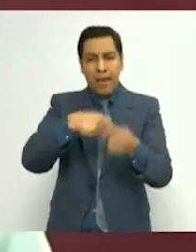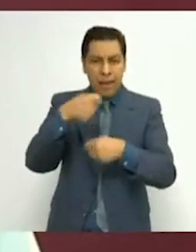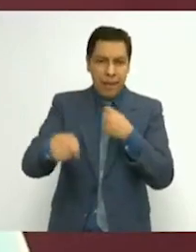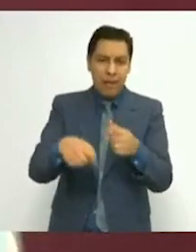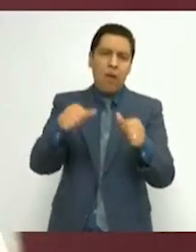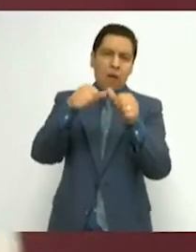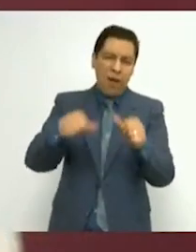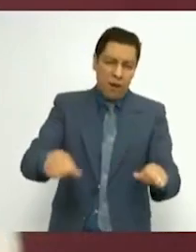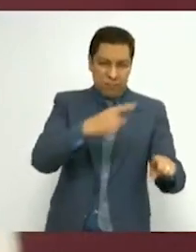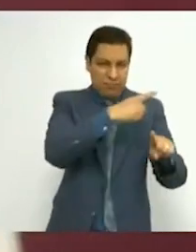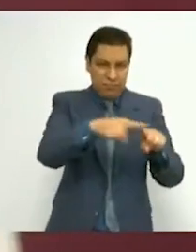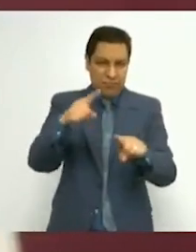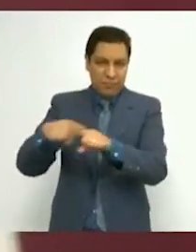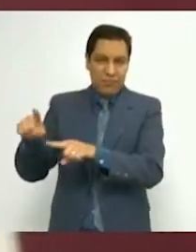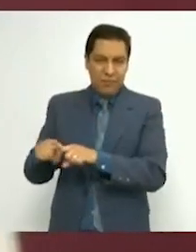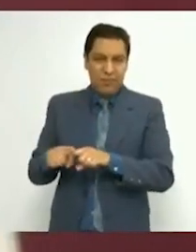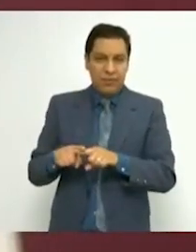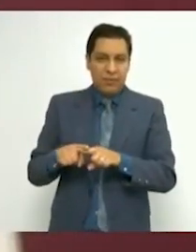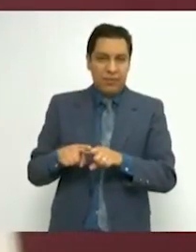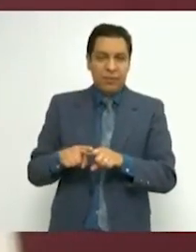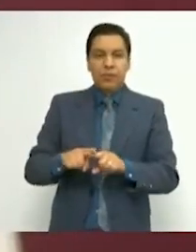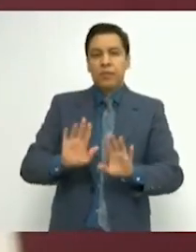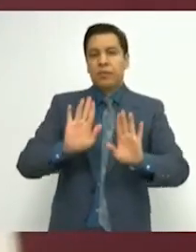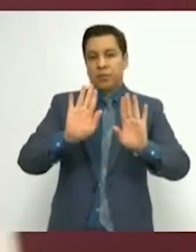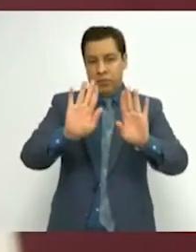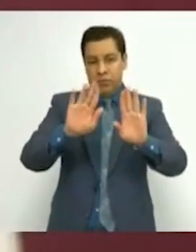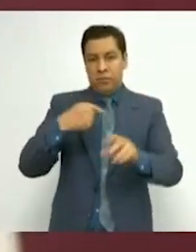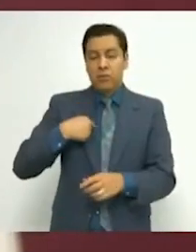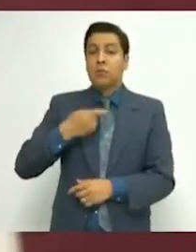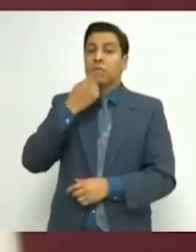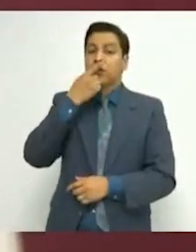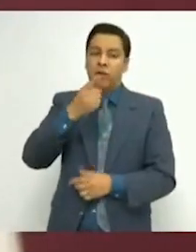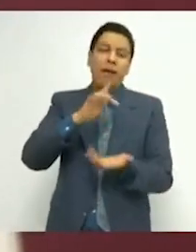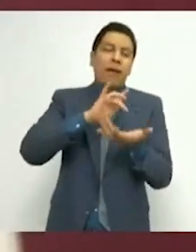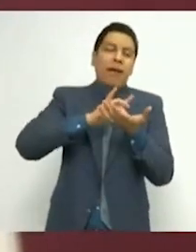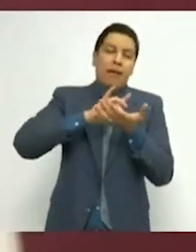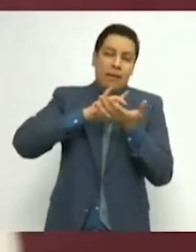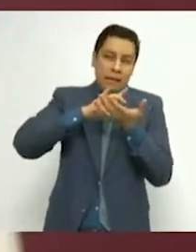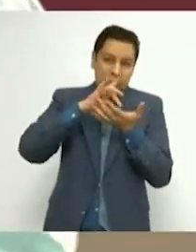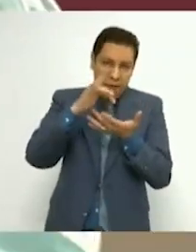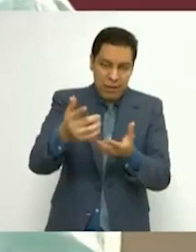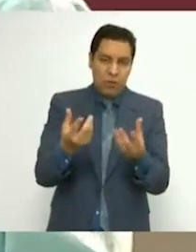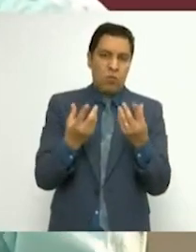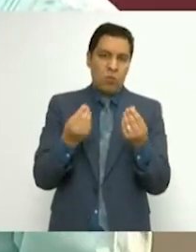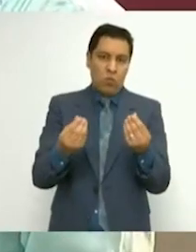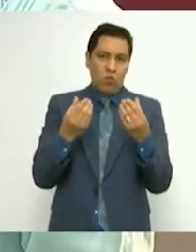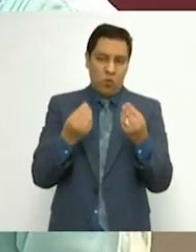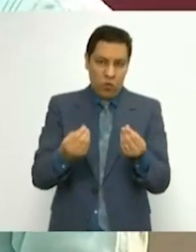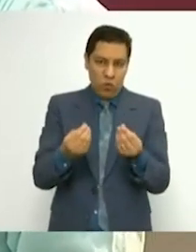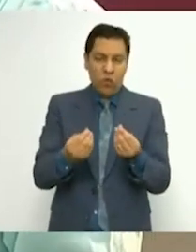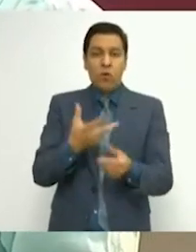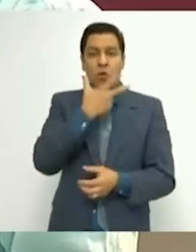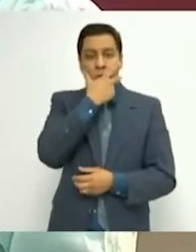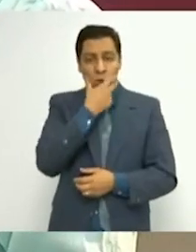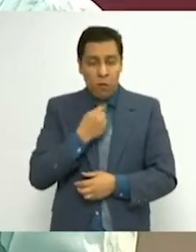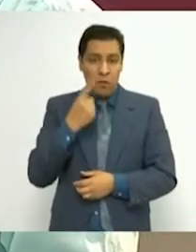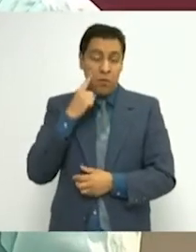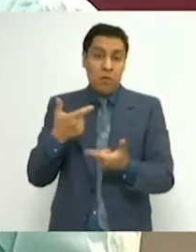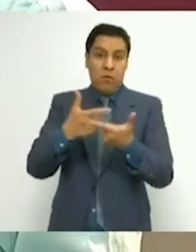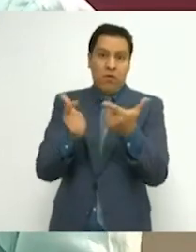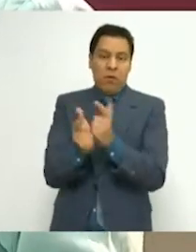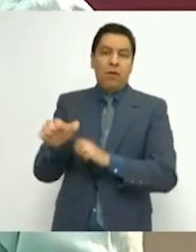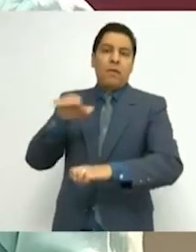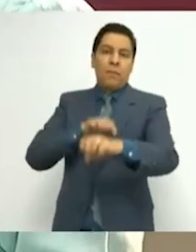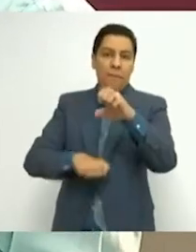departamentales. Por eso aquí hago un paréntesis para agradecerle mucho a productores y